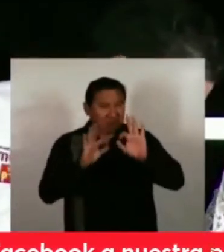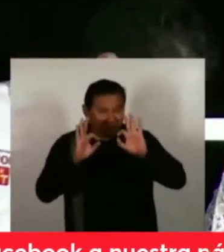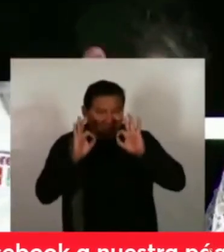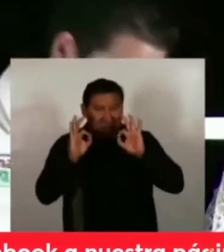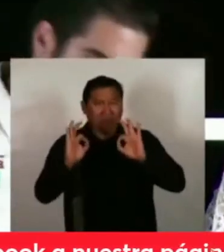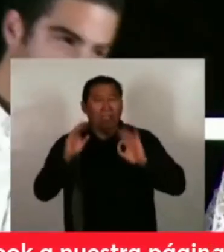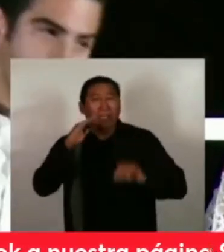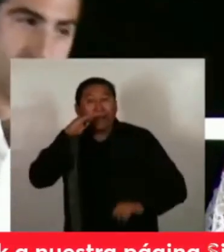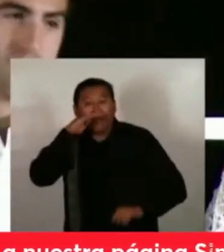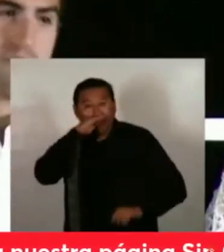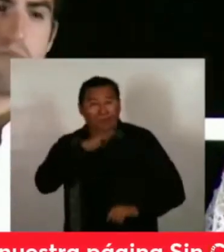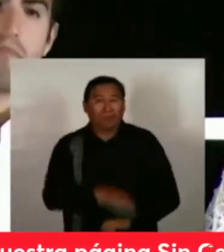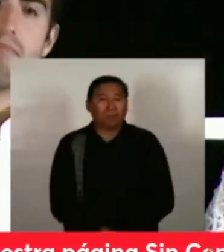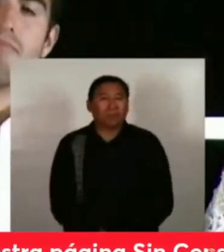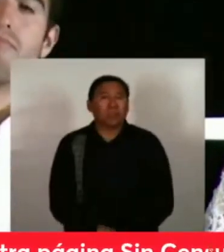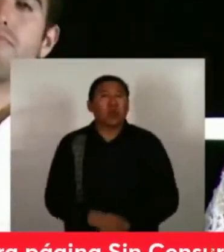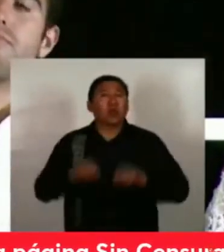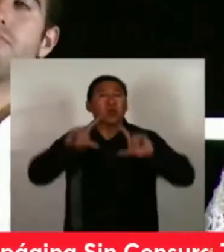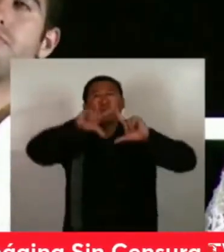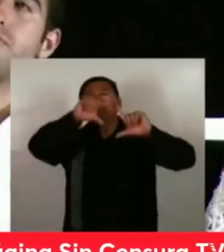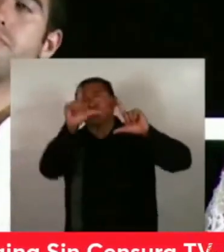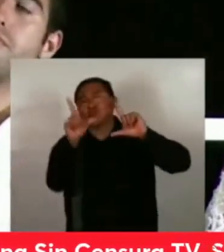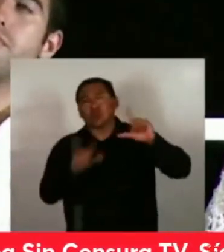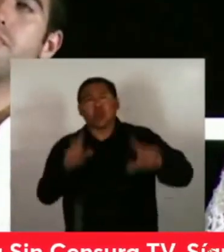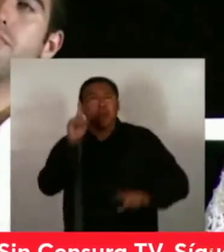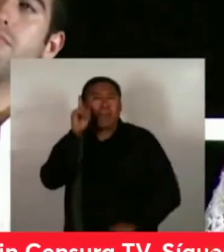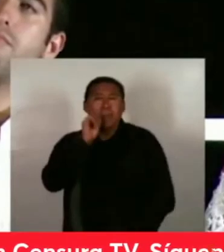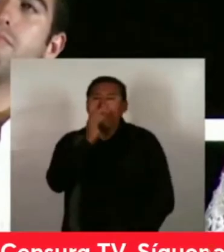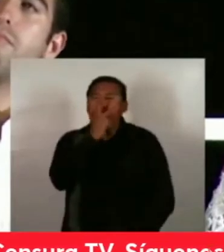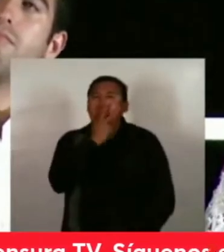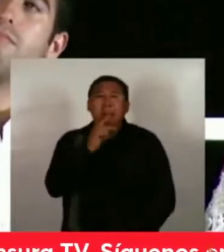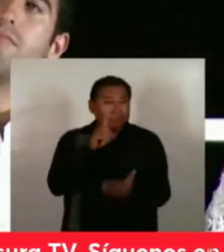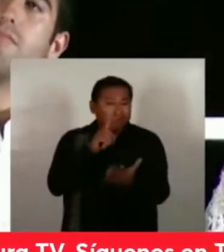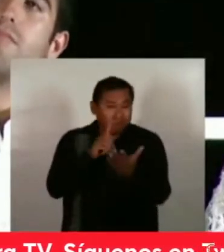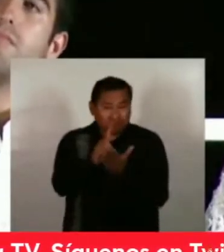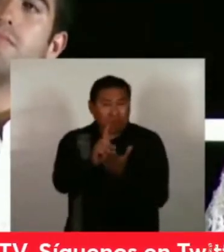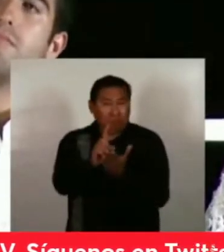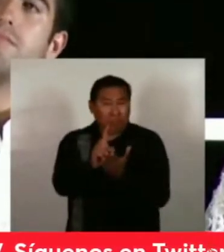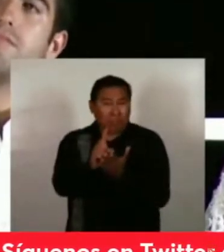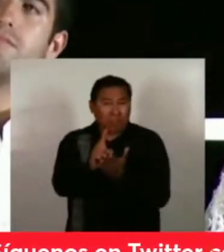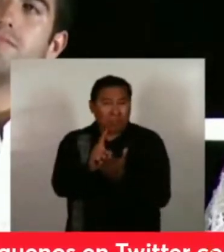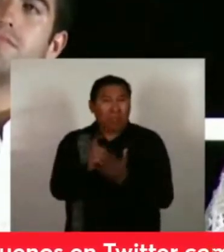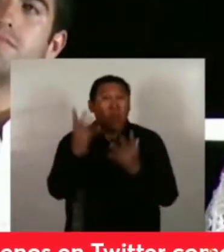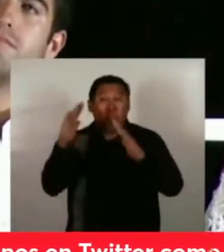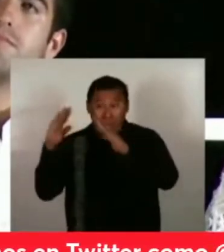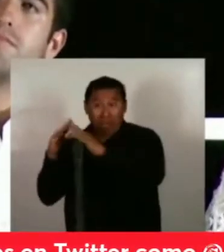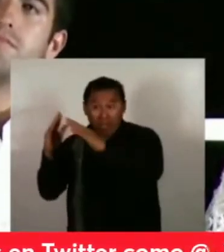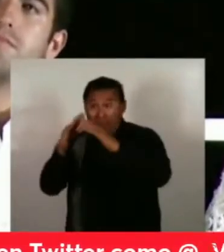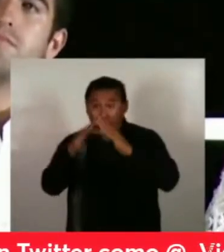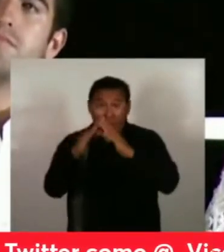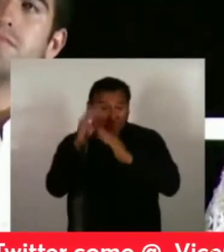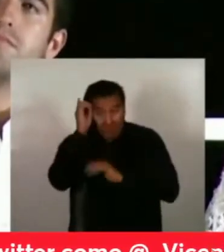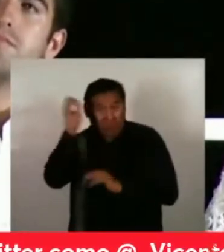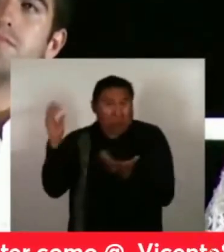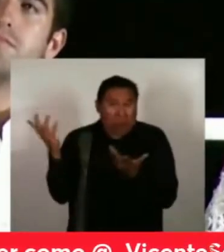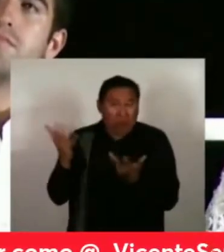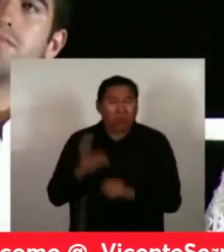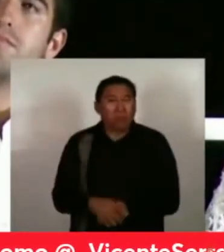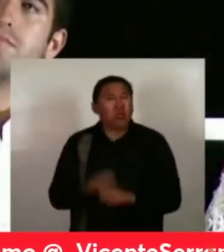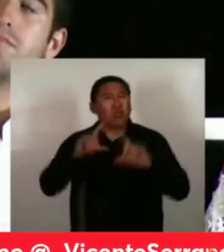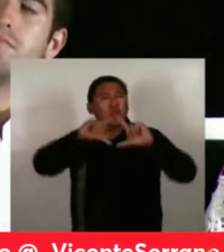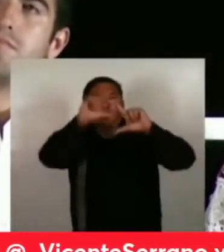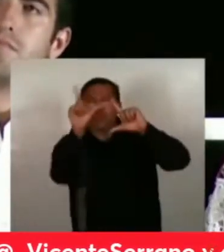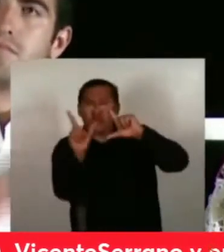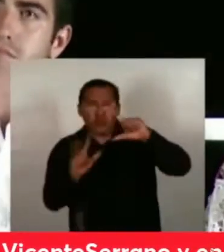gratuita. Todo mexicano y mexicana tiene derecho al acceso a una vivienda. Todo